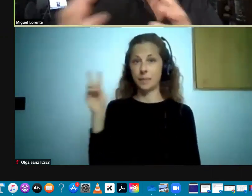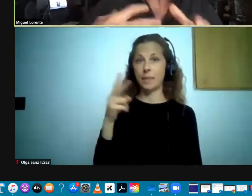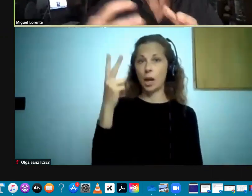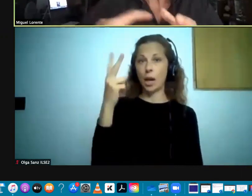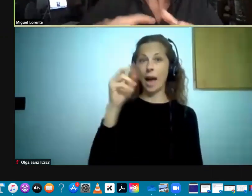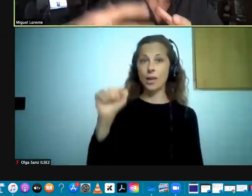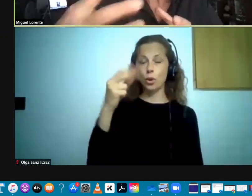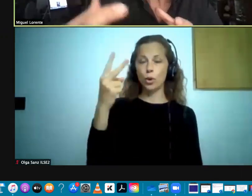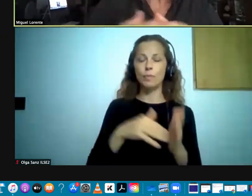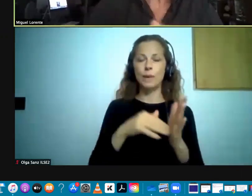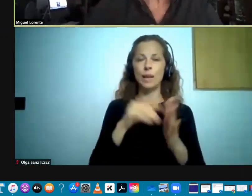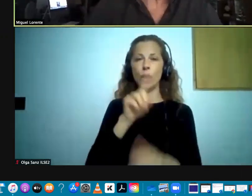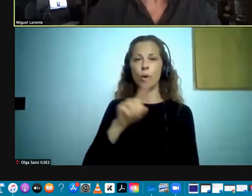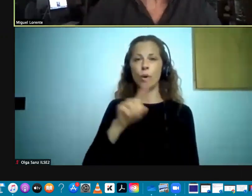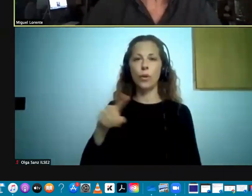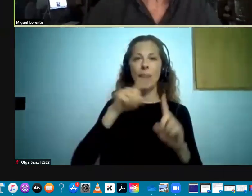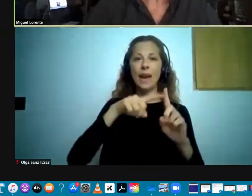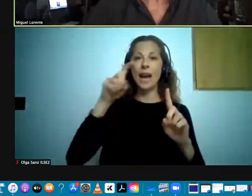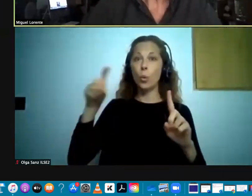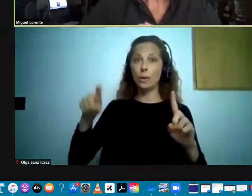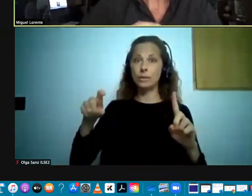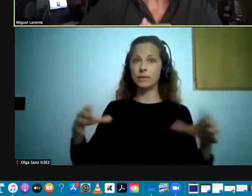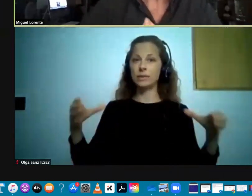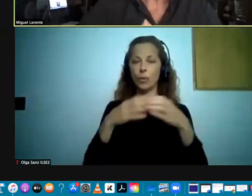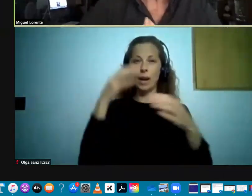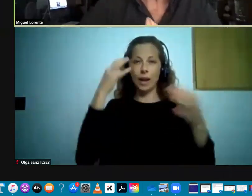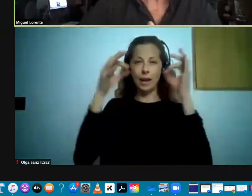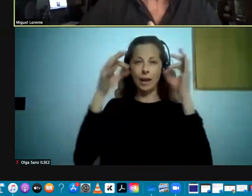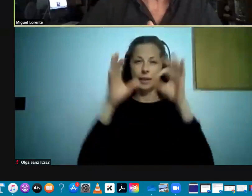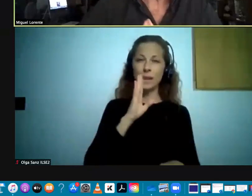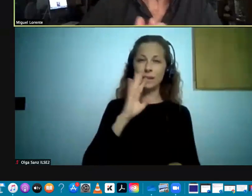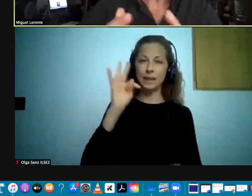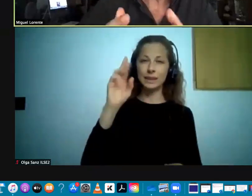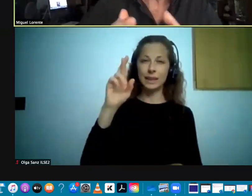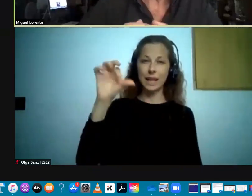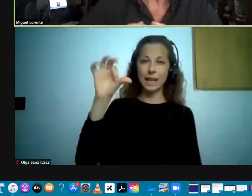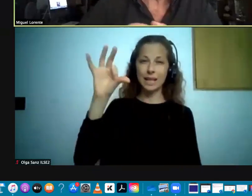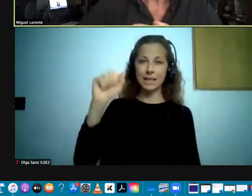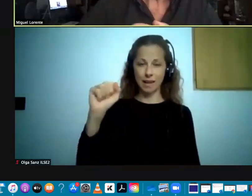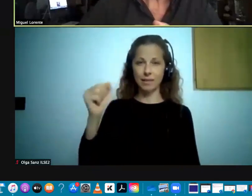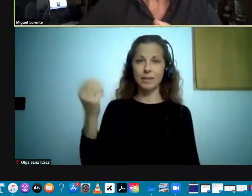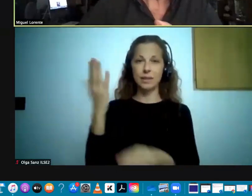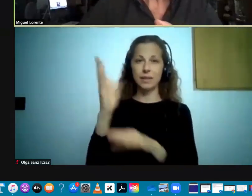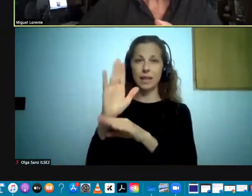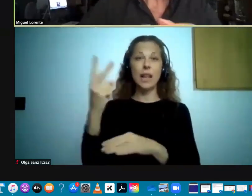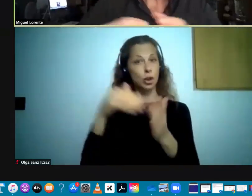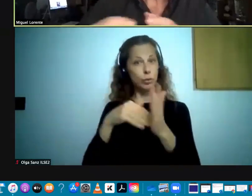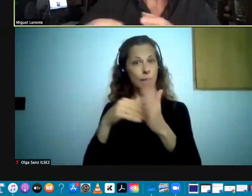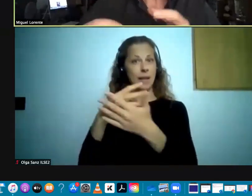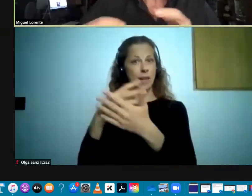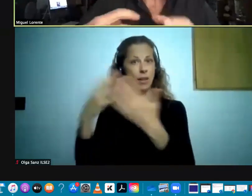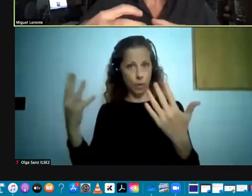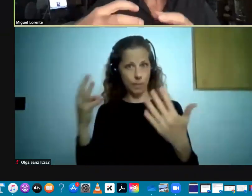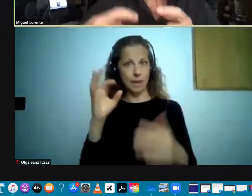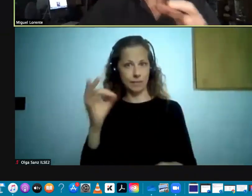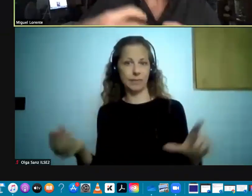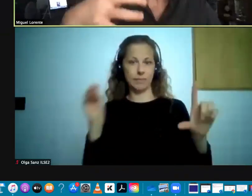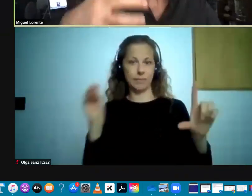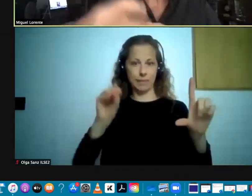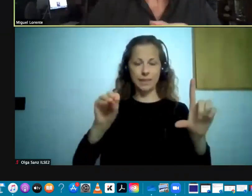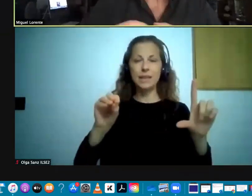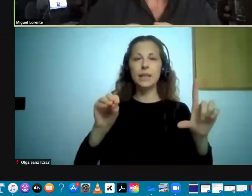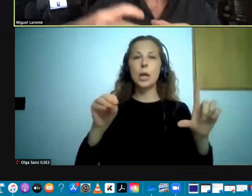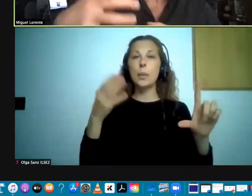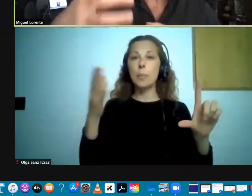2011, y tenemos que analizar todos los datos que apuntaba Teresa respecto a la de 2019. Pero conforme las